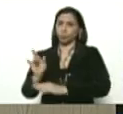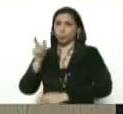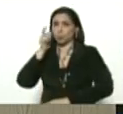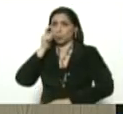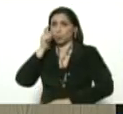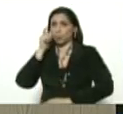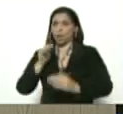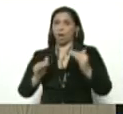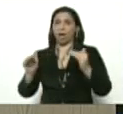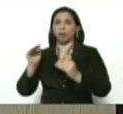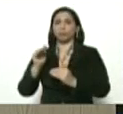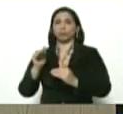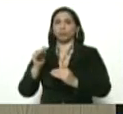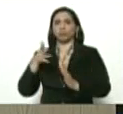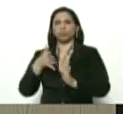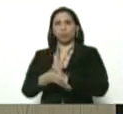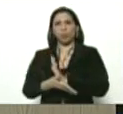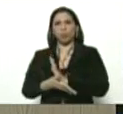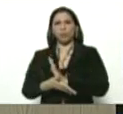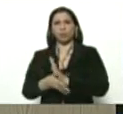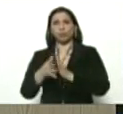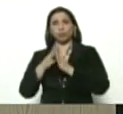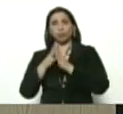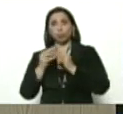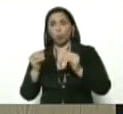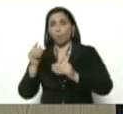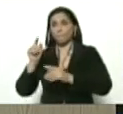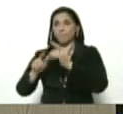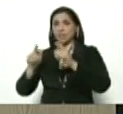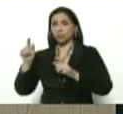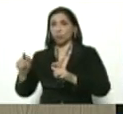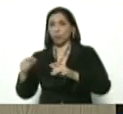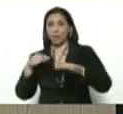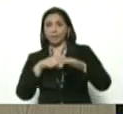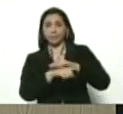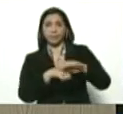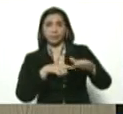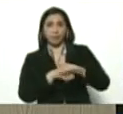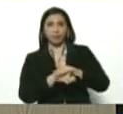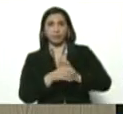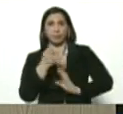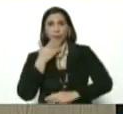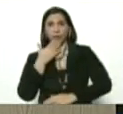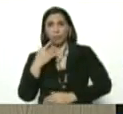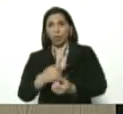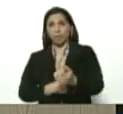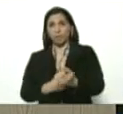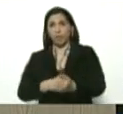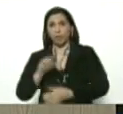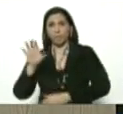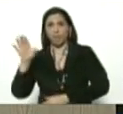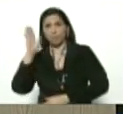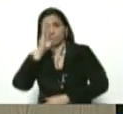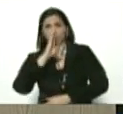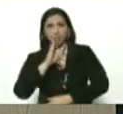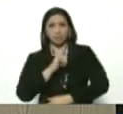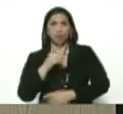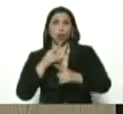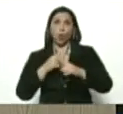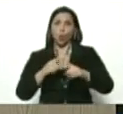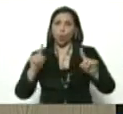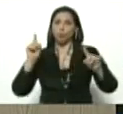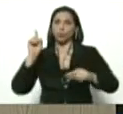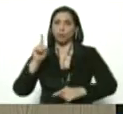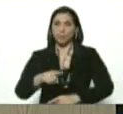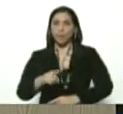en alto en lo que tiene que ver con todas las personas que ingresen desde la hermana república de brasil otro tanto